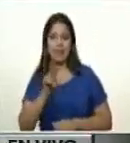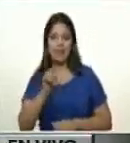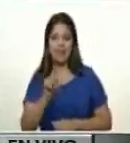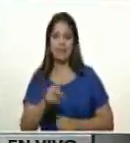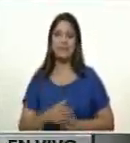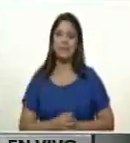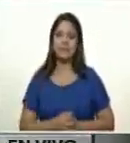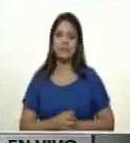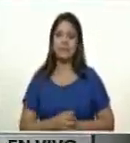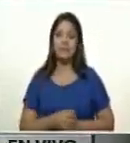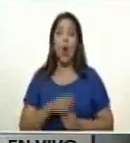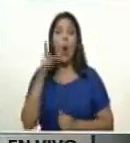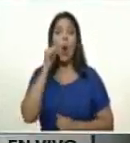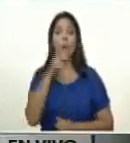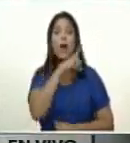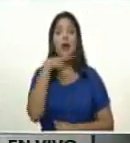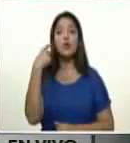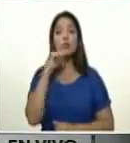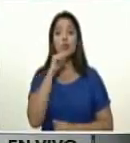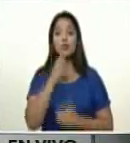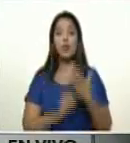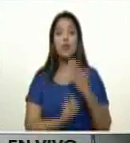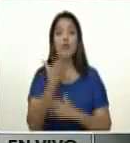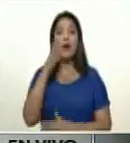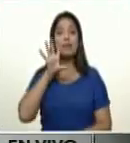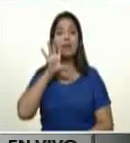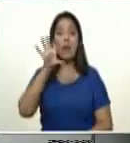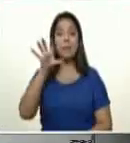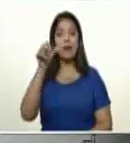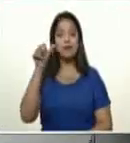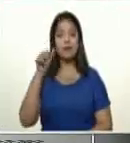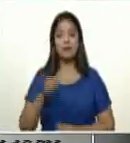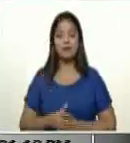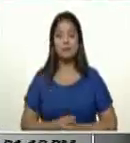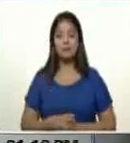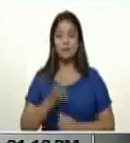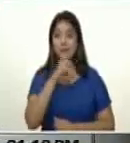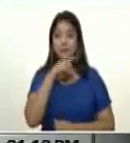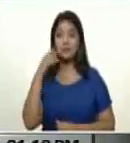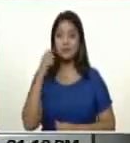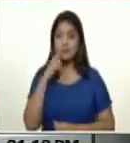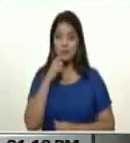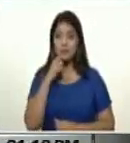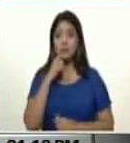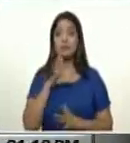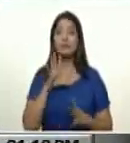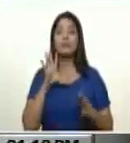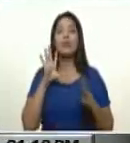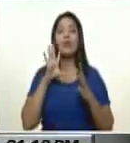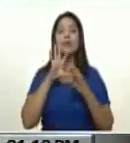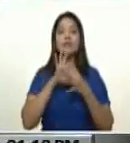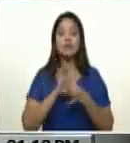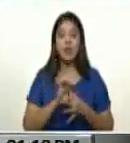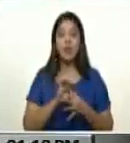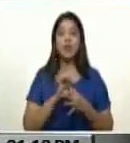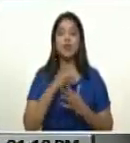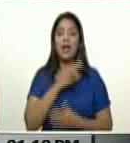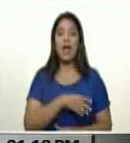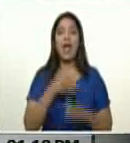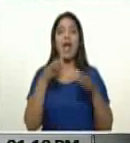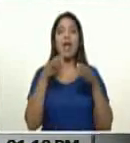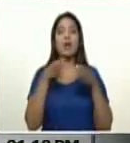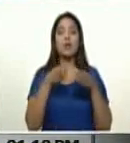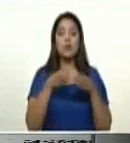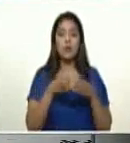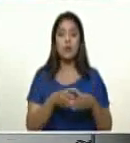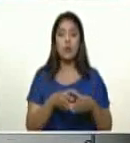Un gran ruso, fundador de la patria soviética. Él decía, cuando se une el movimiento